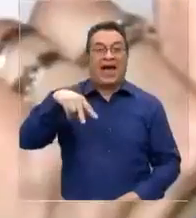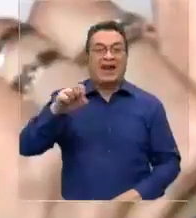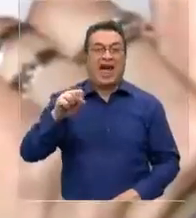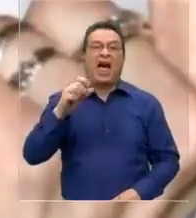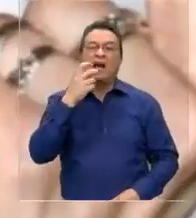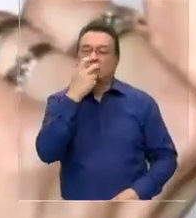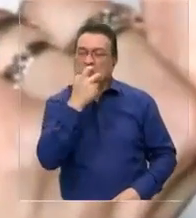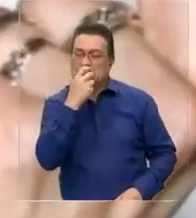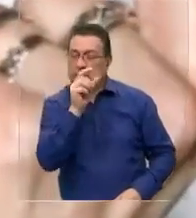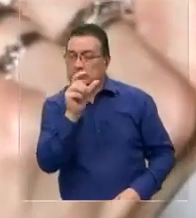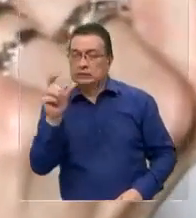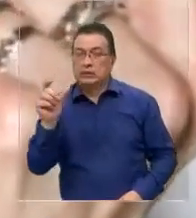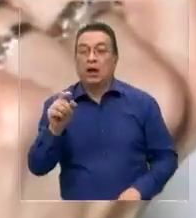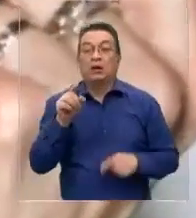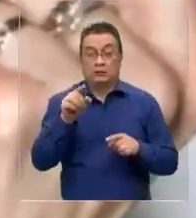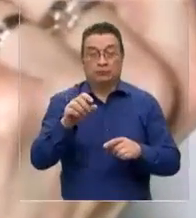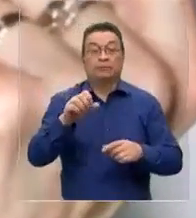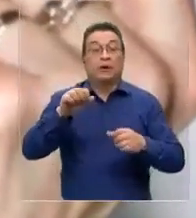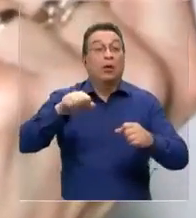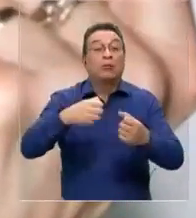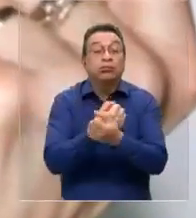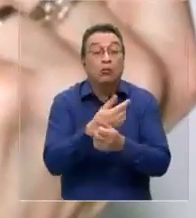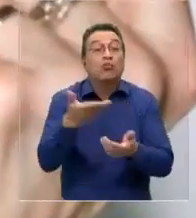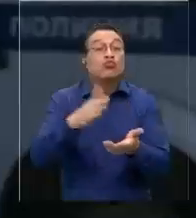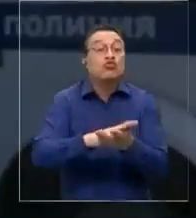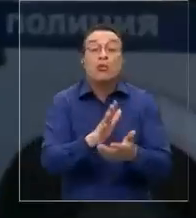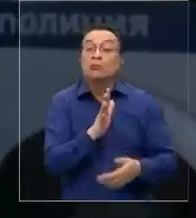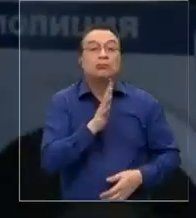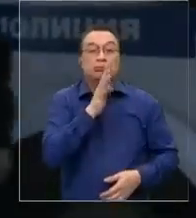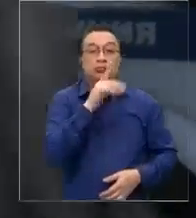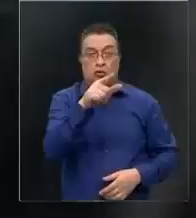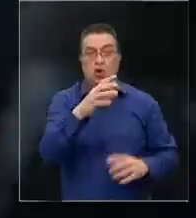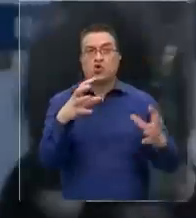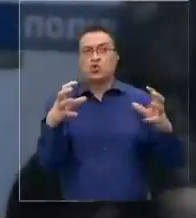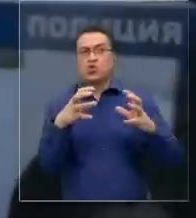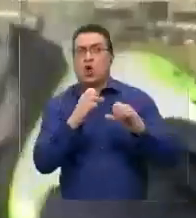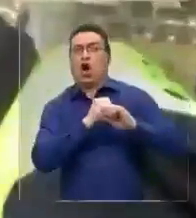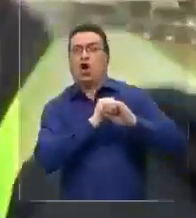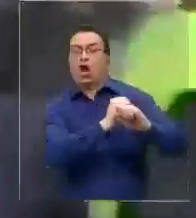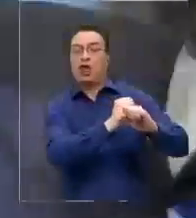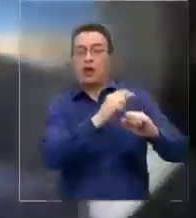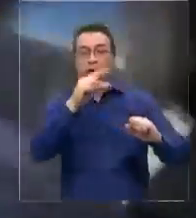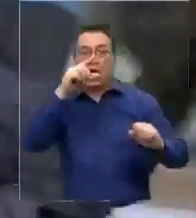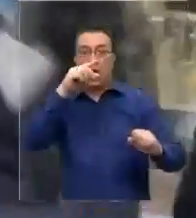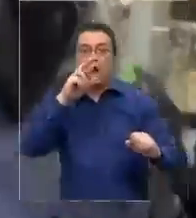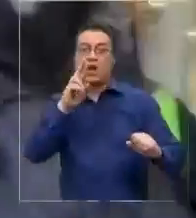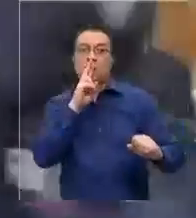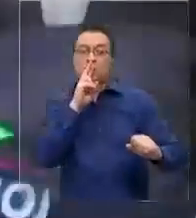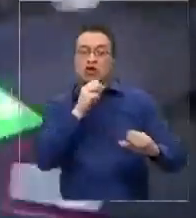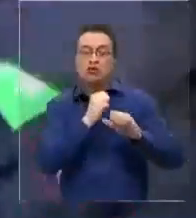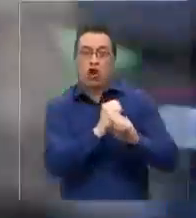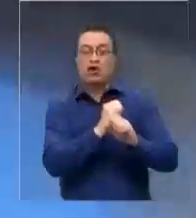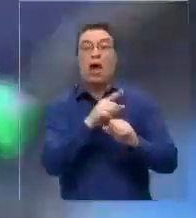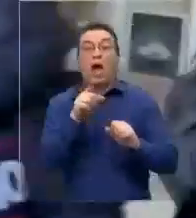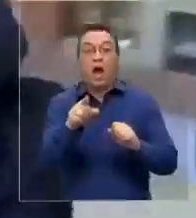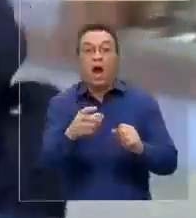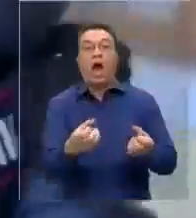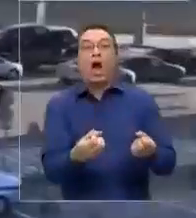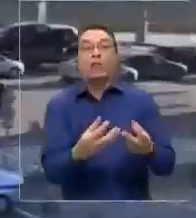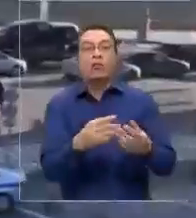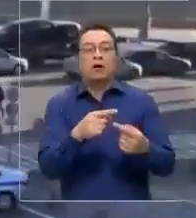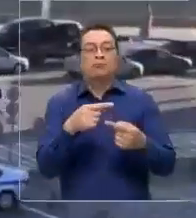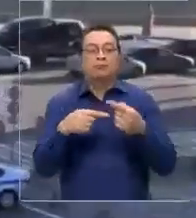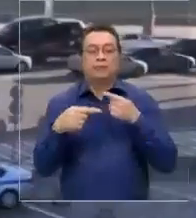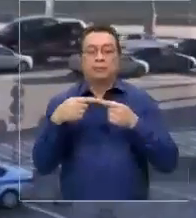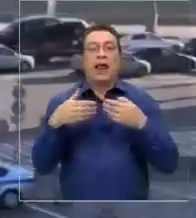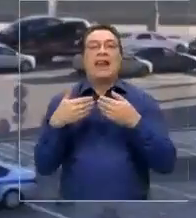Politkovskaya. Crimen sin resolver de la que fue considerada la periodista más crítica del Kremlin y que desde entonces habría provocado solo